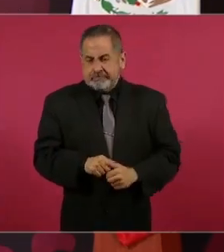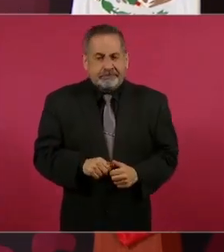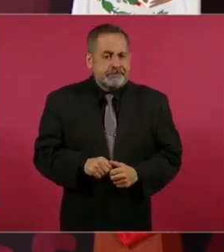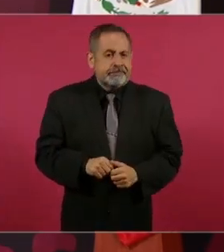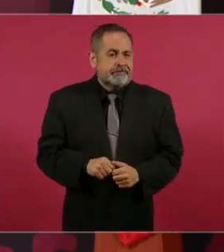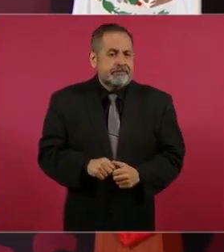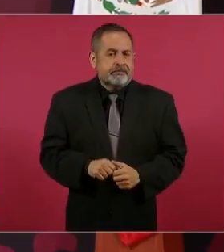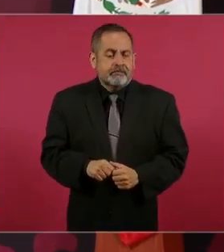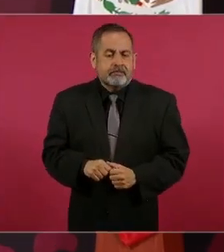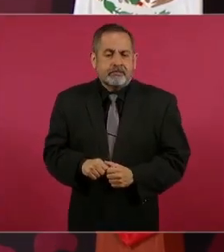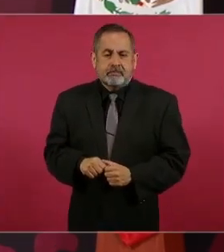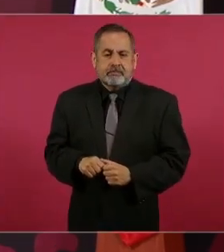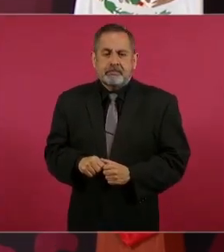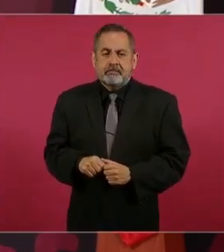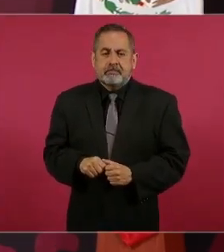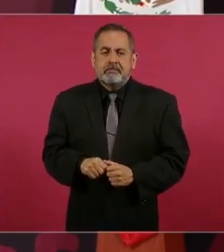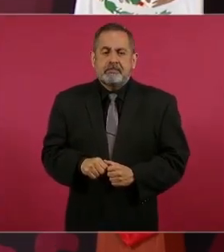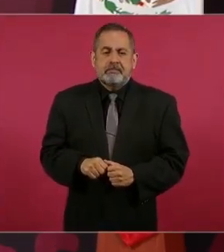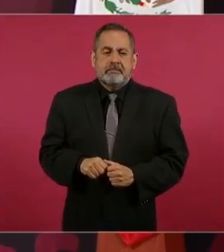pueden